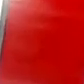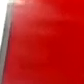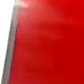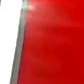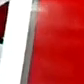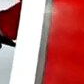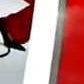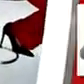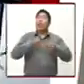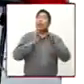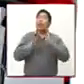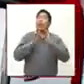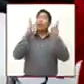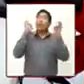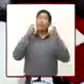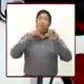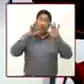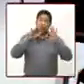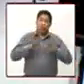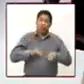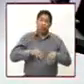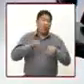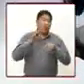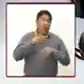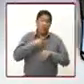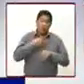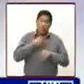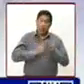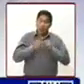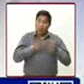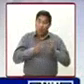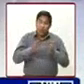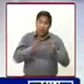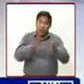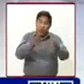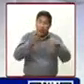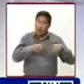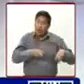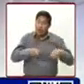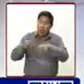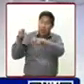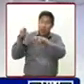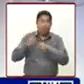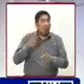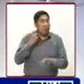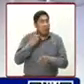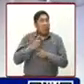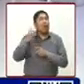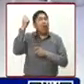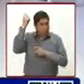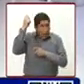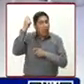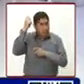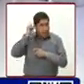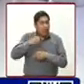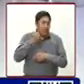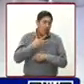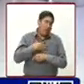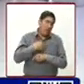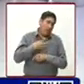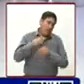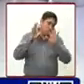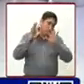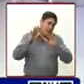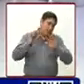seguimos hablando del tema de las lluvias y las Nevadas algunas carreteras que se han visto por supuesto perjudicadas también por la caída de Nevadas